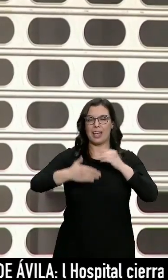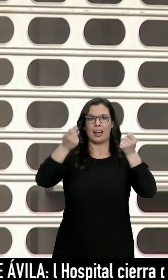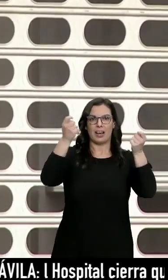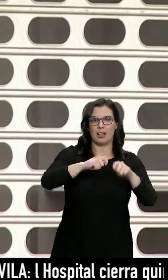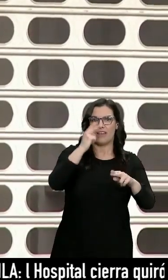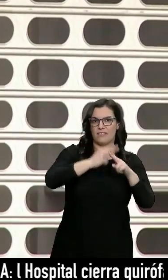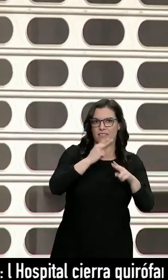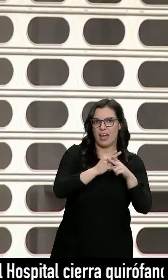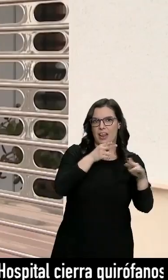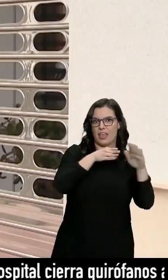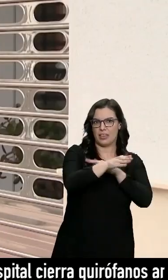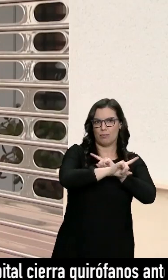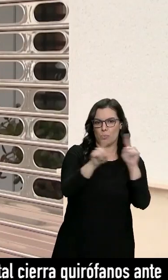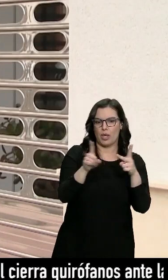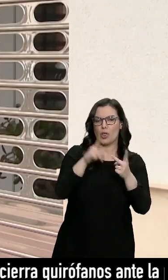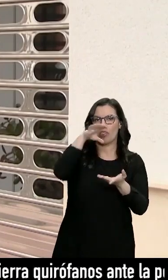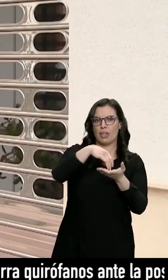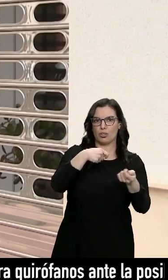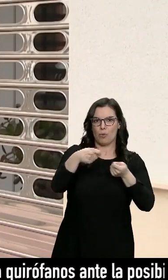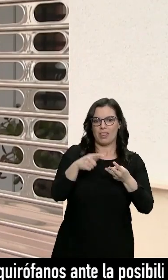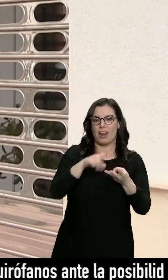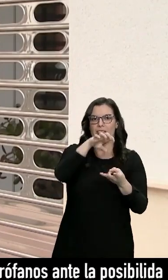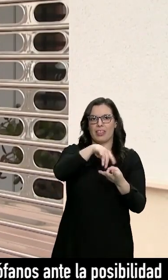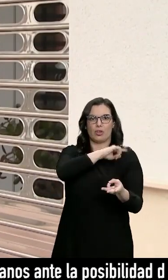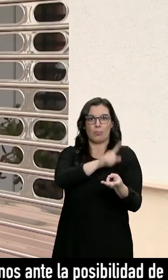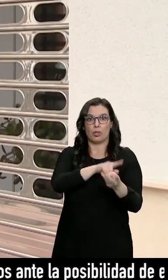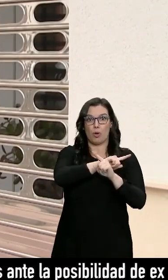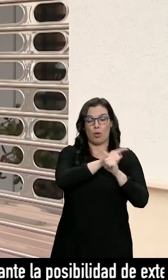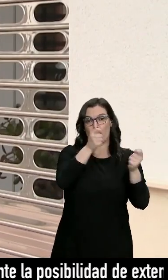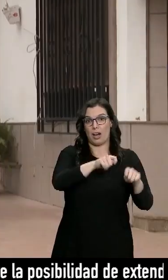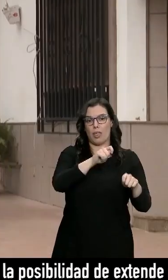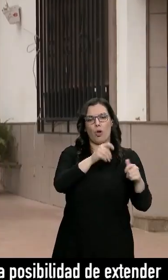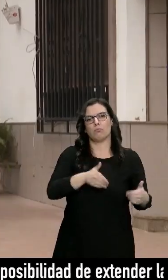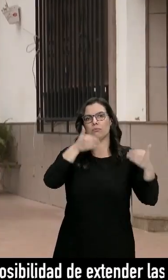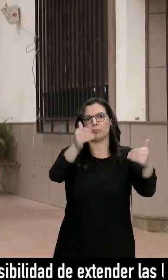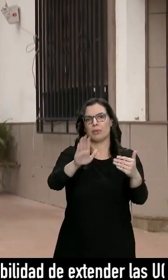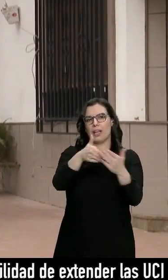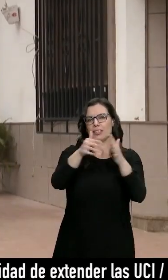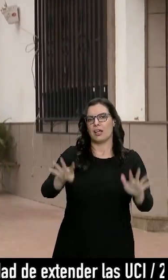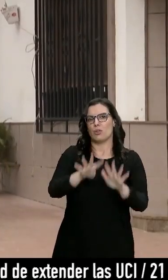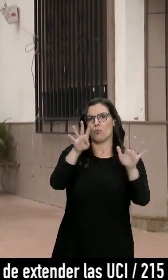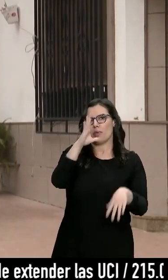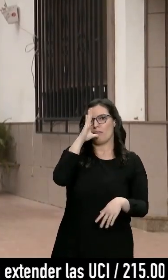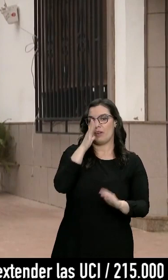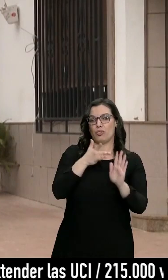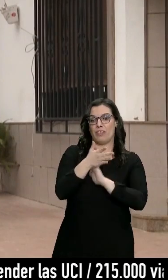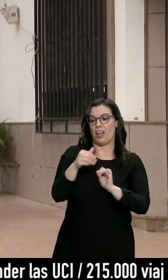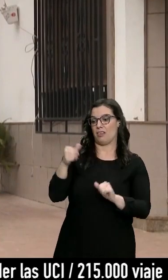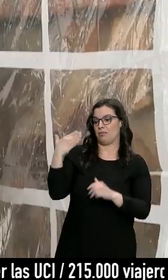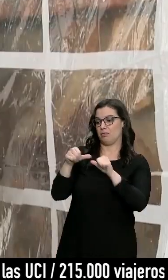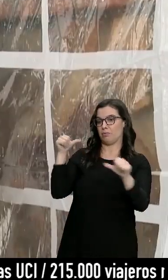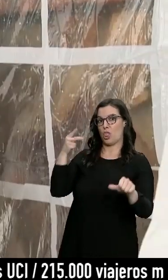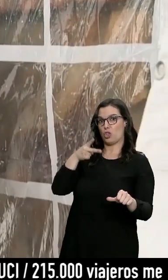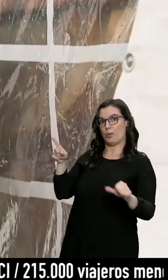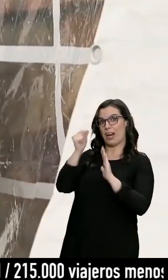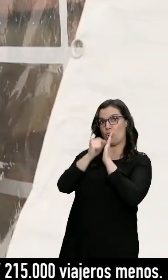los bares, de los centros comerciales y deportivos. Hasta el 9 de febrero estarán, por tanto, vigentes esas medidas. Para